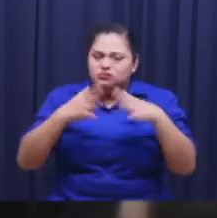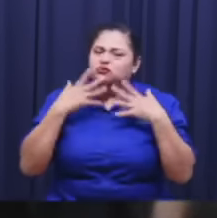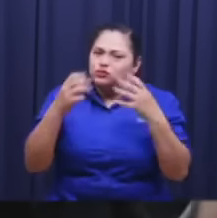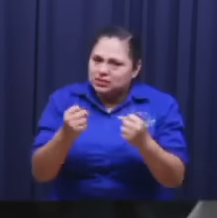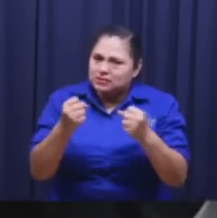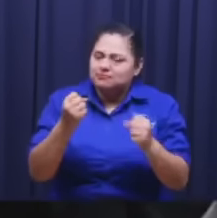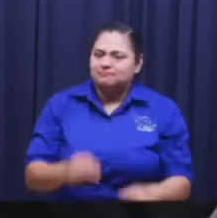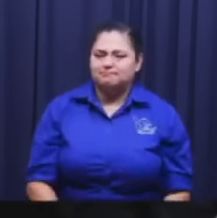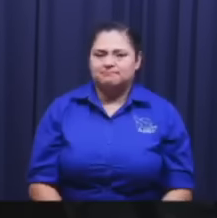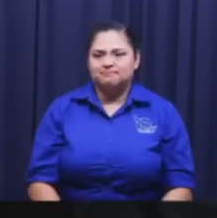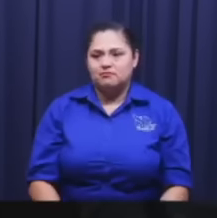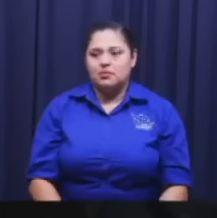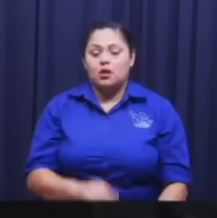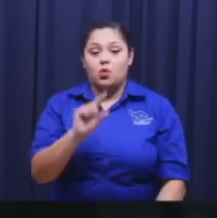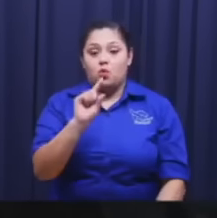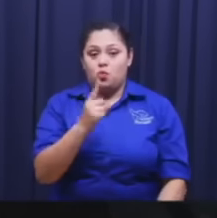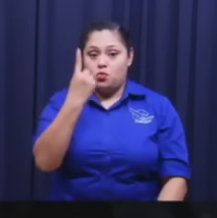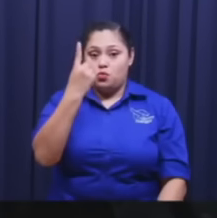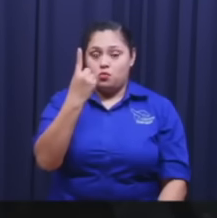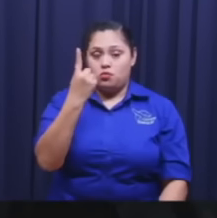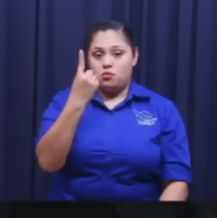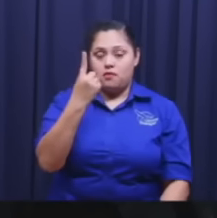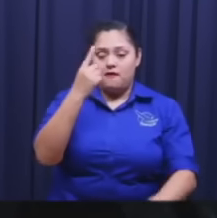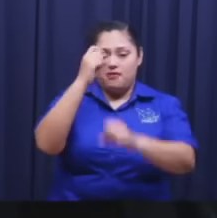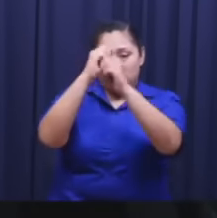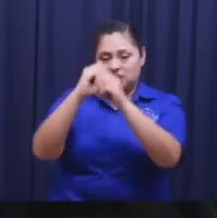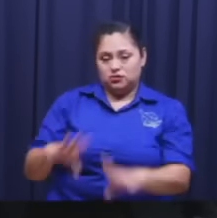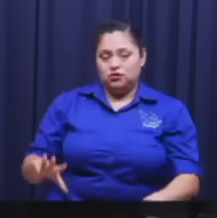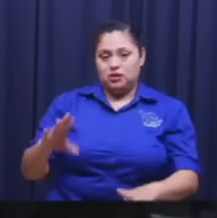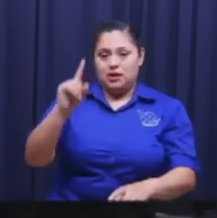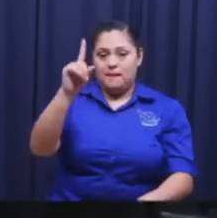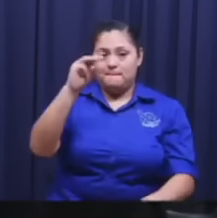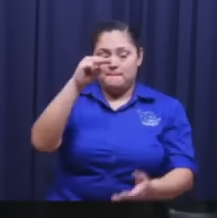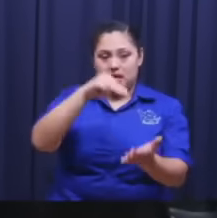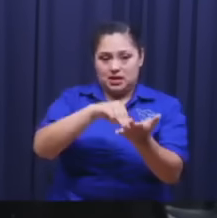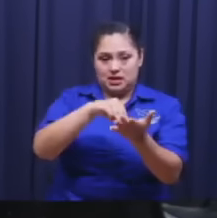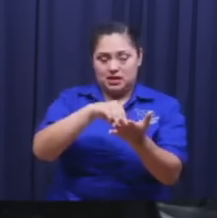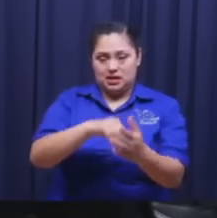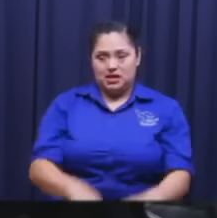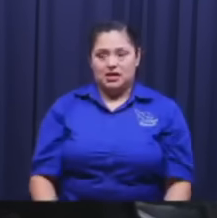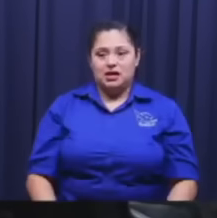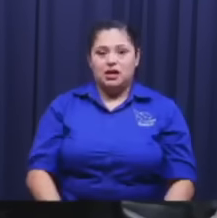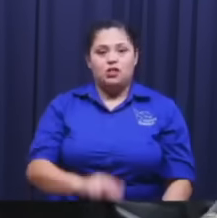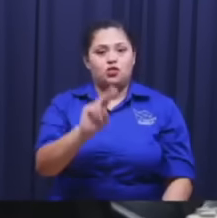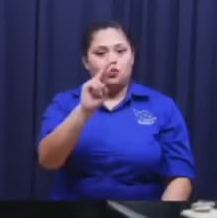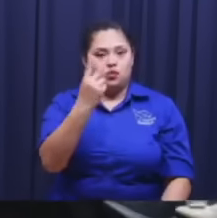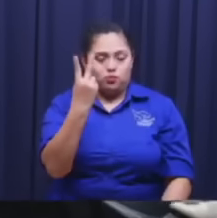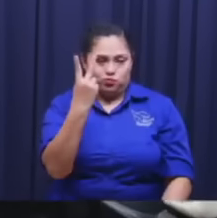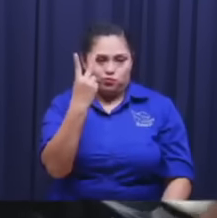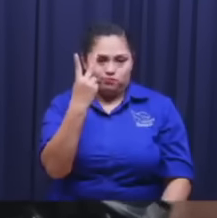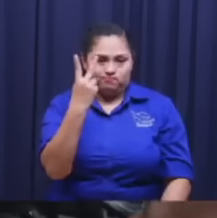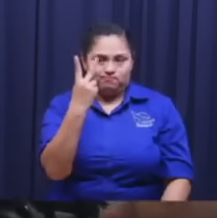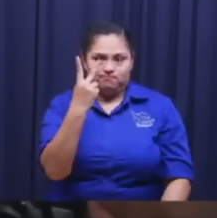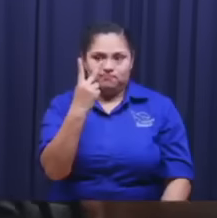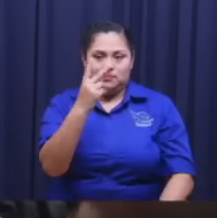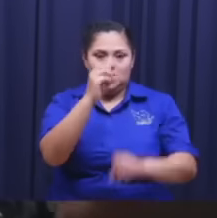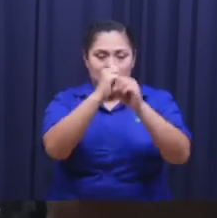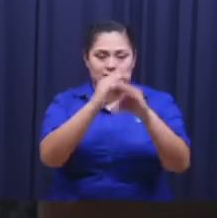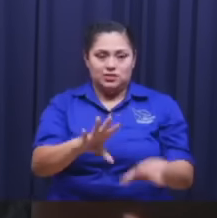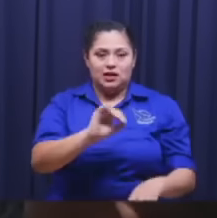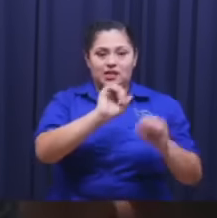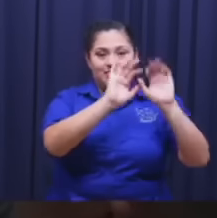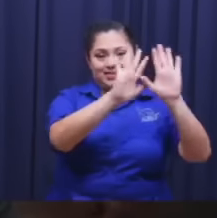Uno vence a mil. 2 a